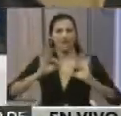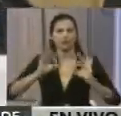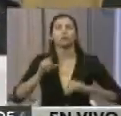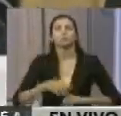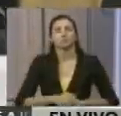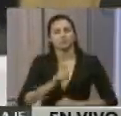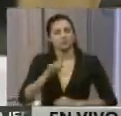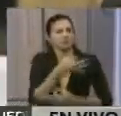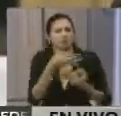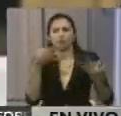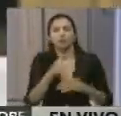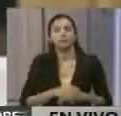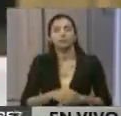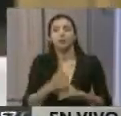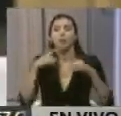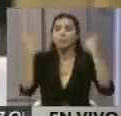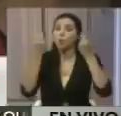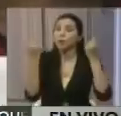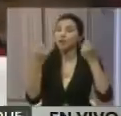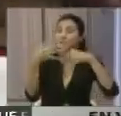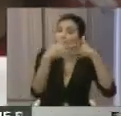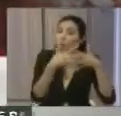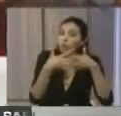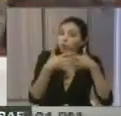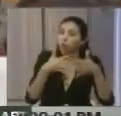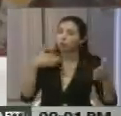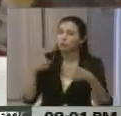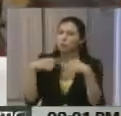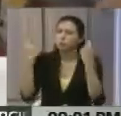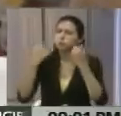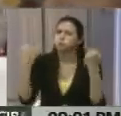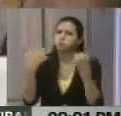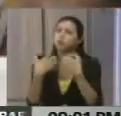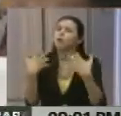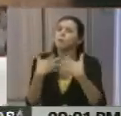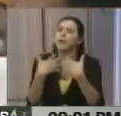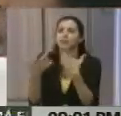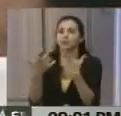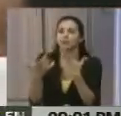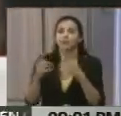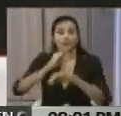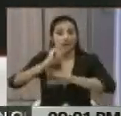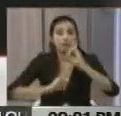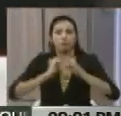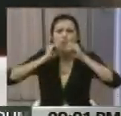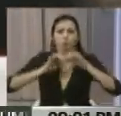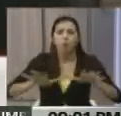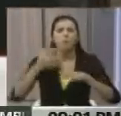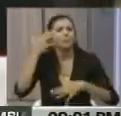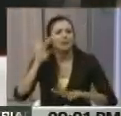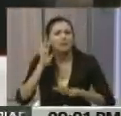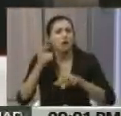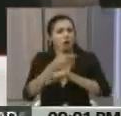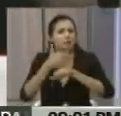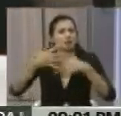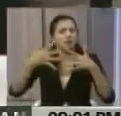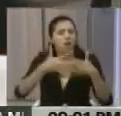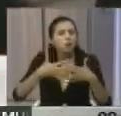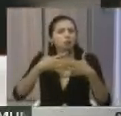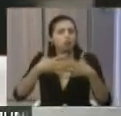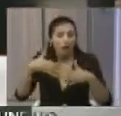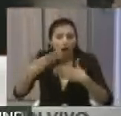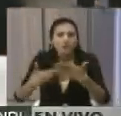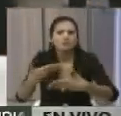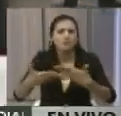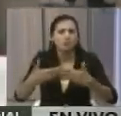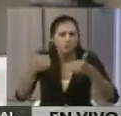propaganda bélica del imperialismo a nivel internacional pareciera generar la percepción de que el imperialismo estuviese avanzando en América Latina.